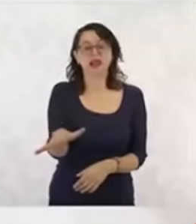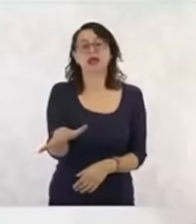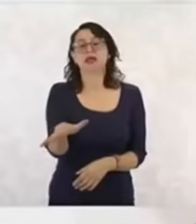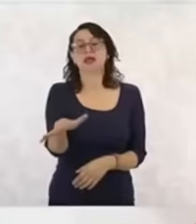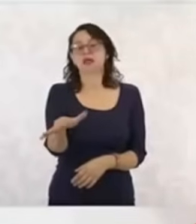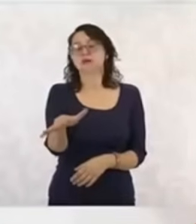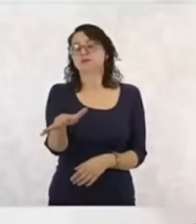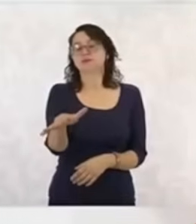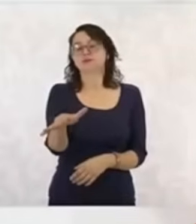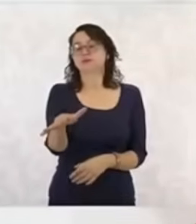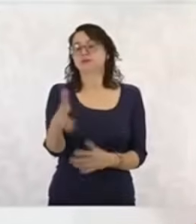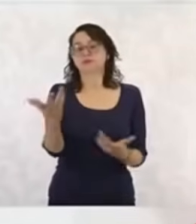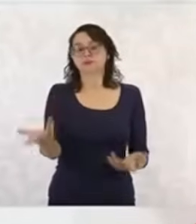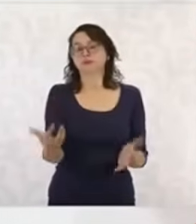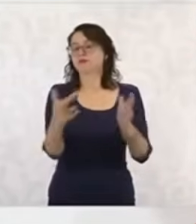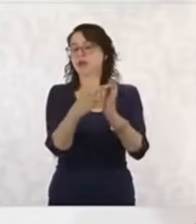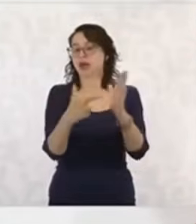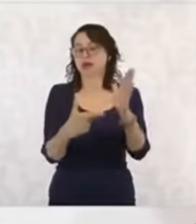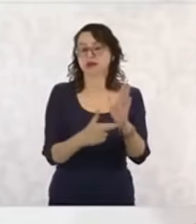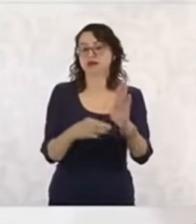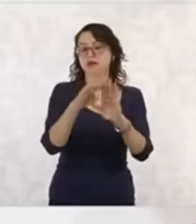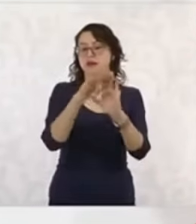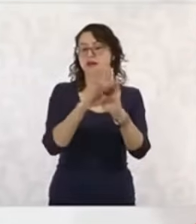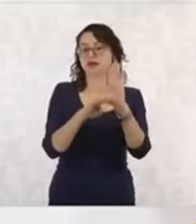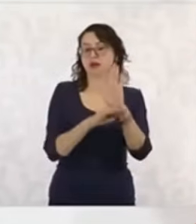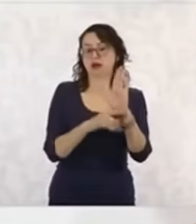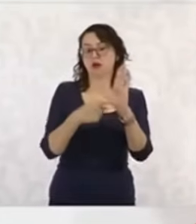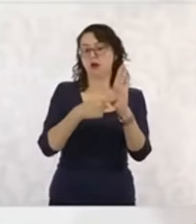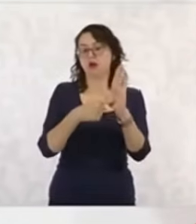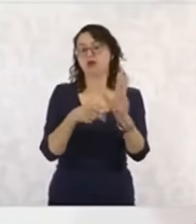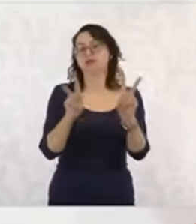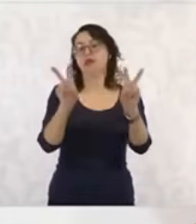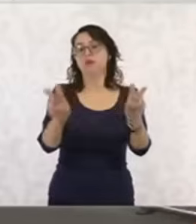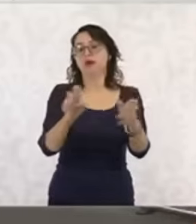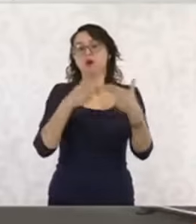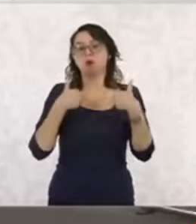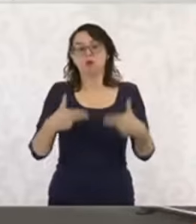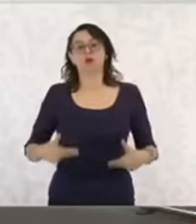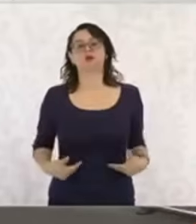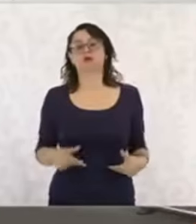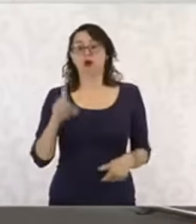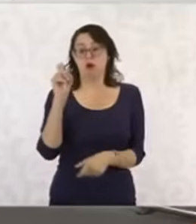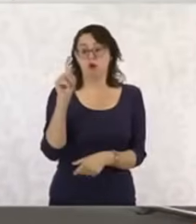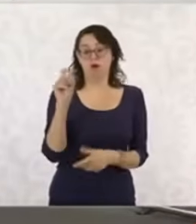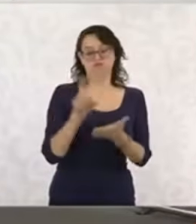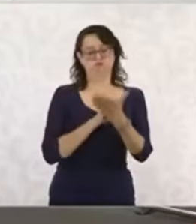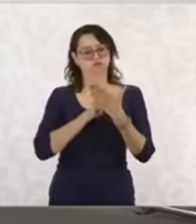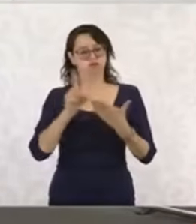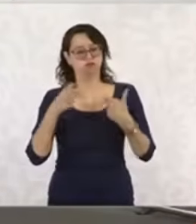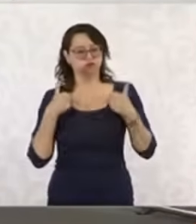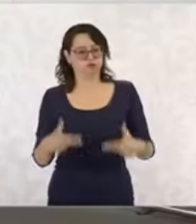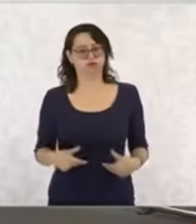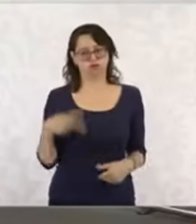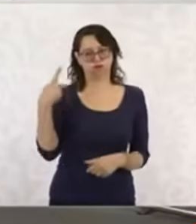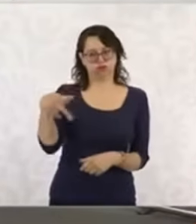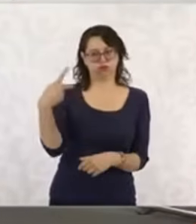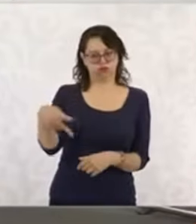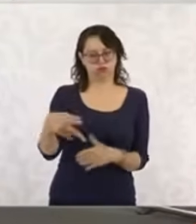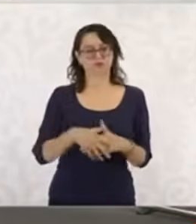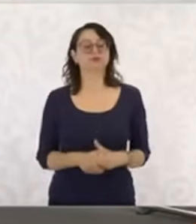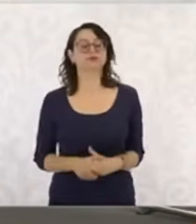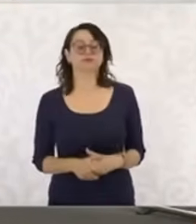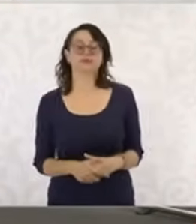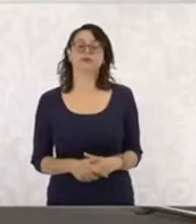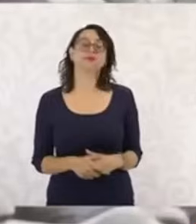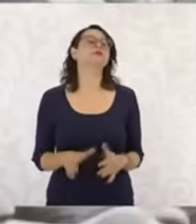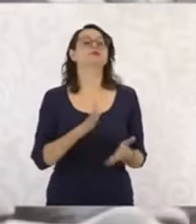con reglamentar el derecho humano al agua. Y finalmente, el Acuerdo Nacional